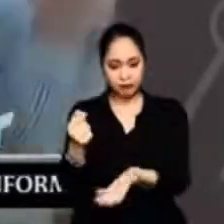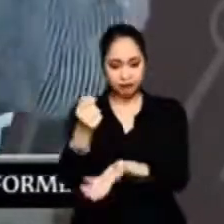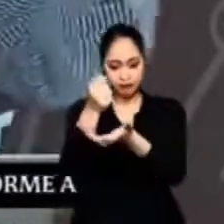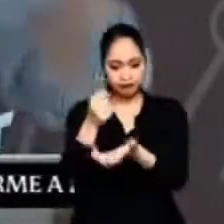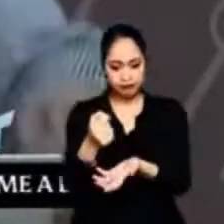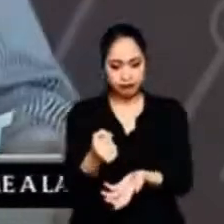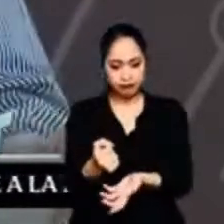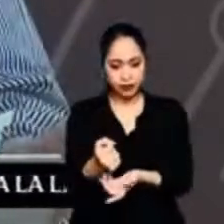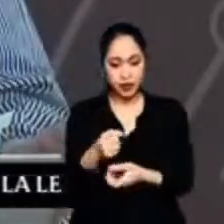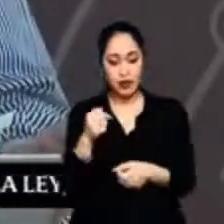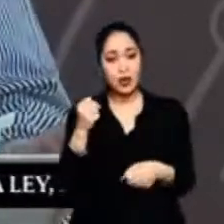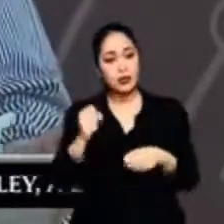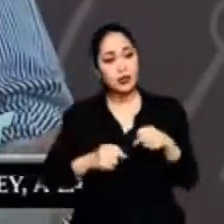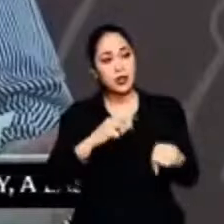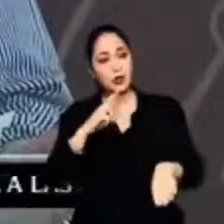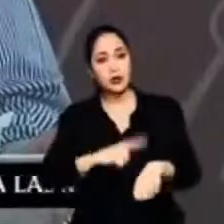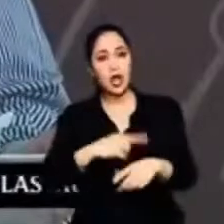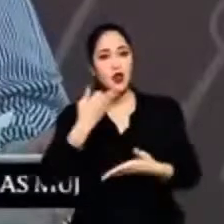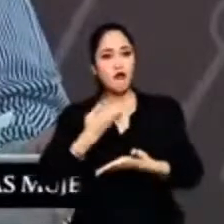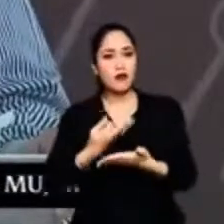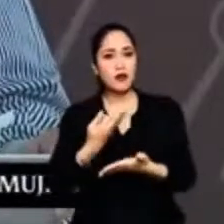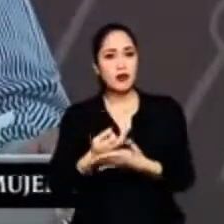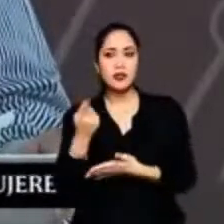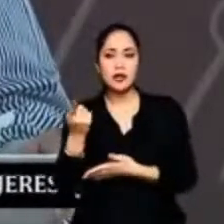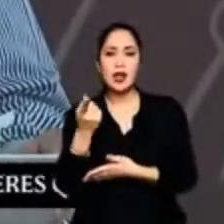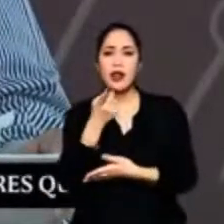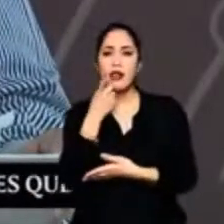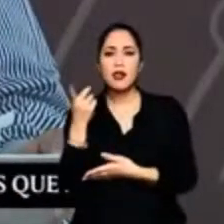que es con el que comenté ahorita, que es